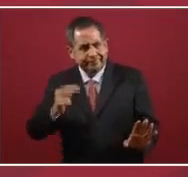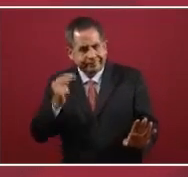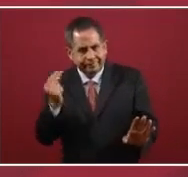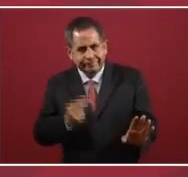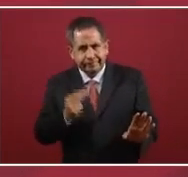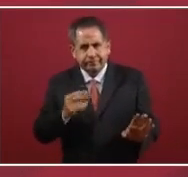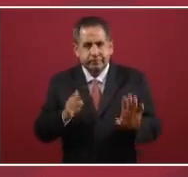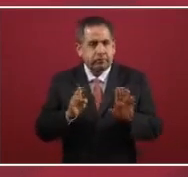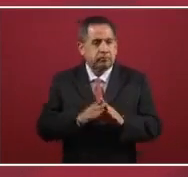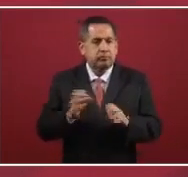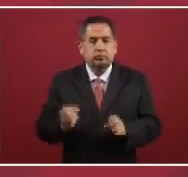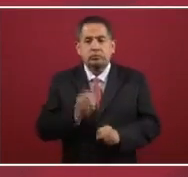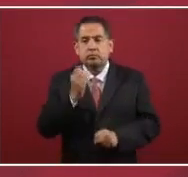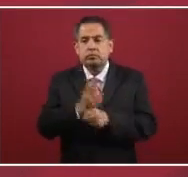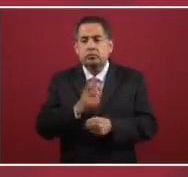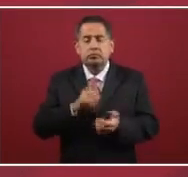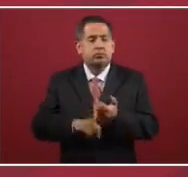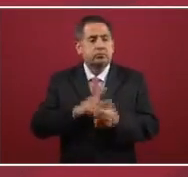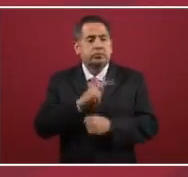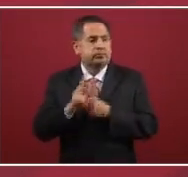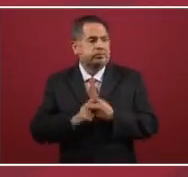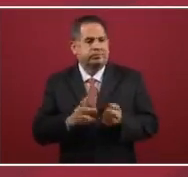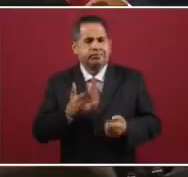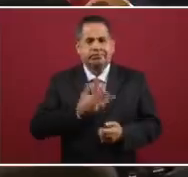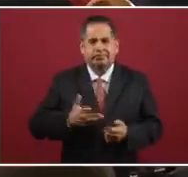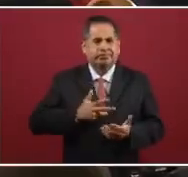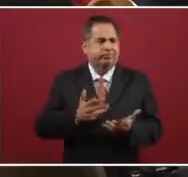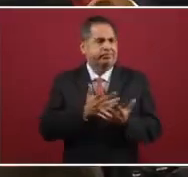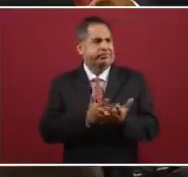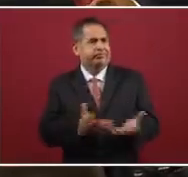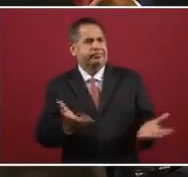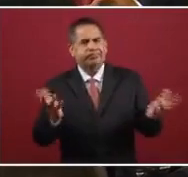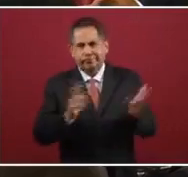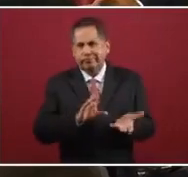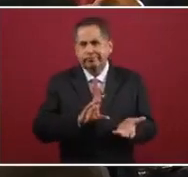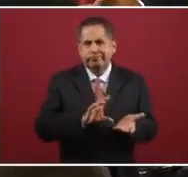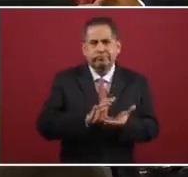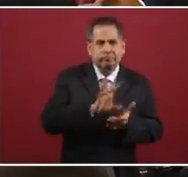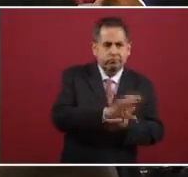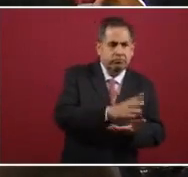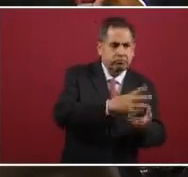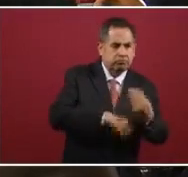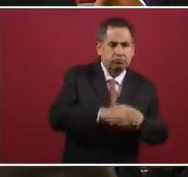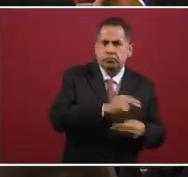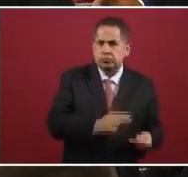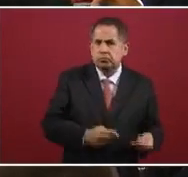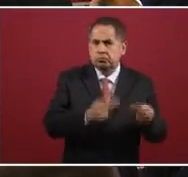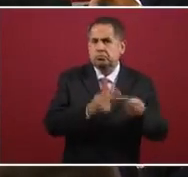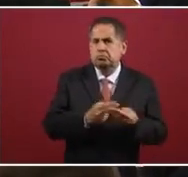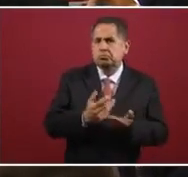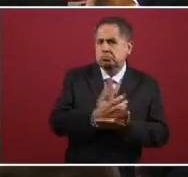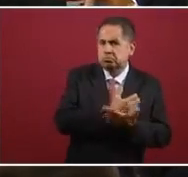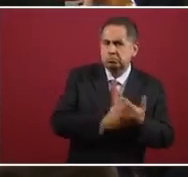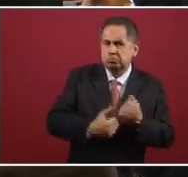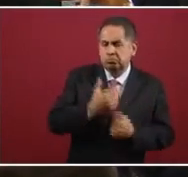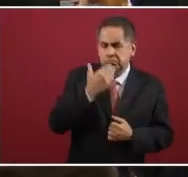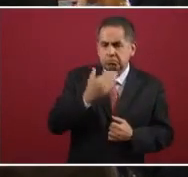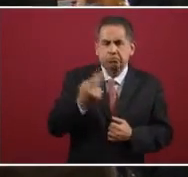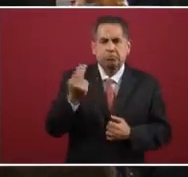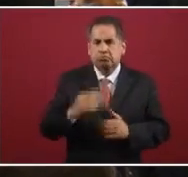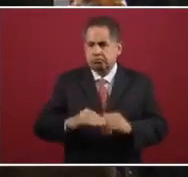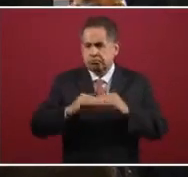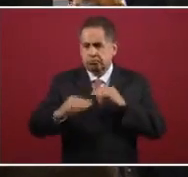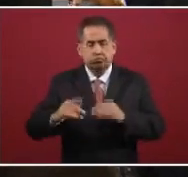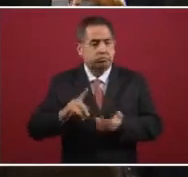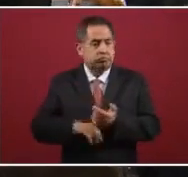oportunidades en el país, y nuestro país tiene un potencial enorme. Necesitamos tener un entorno macroeconómico estable, y el presidente